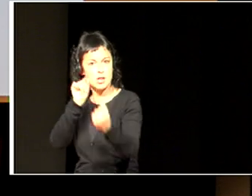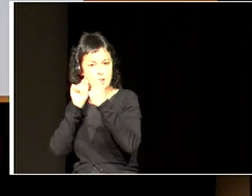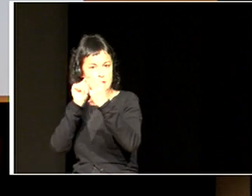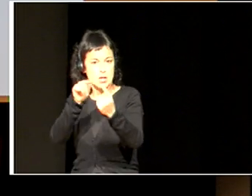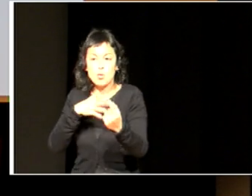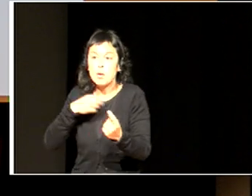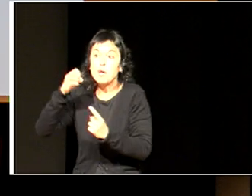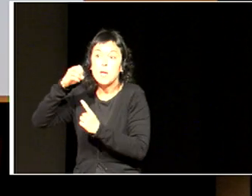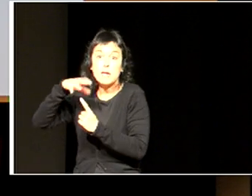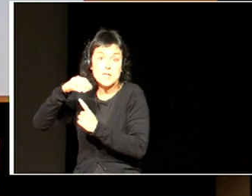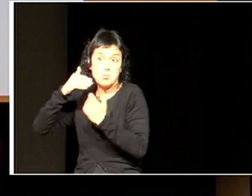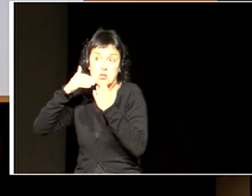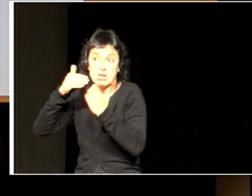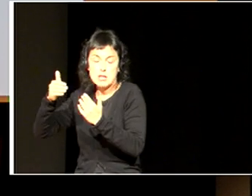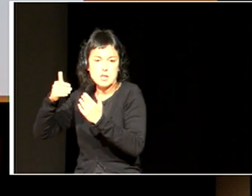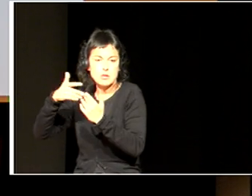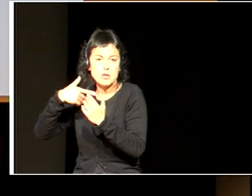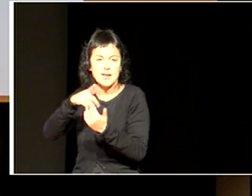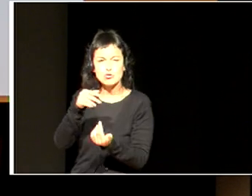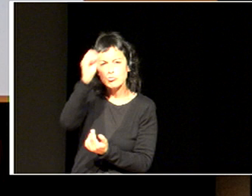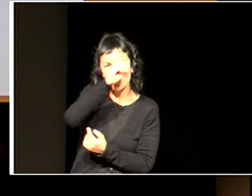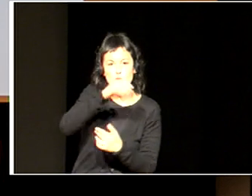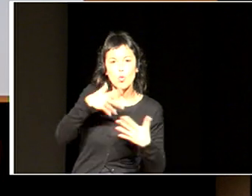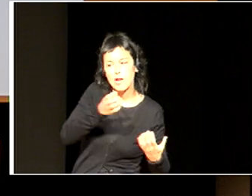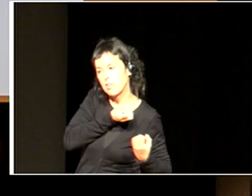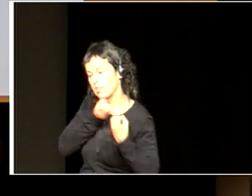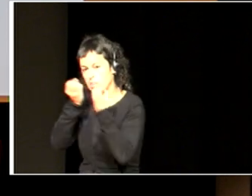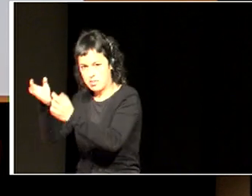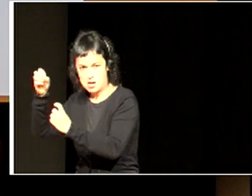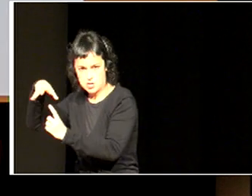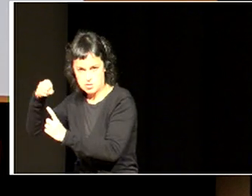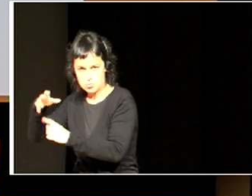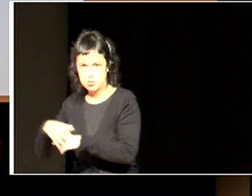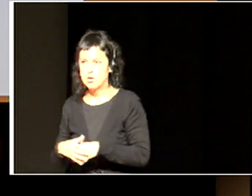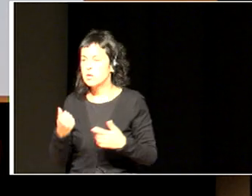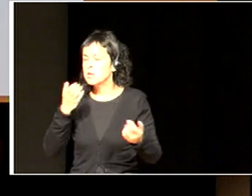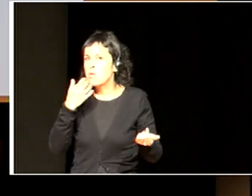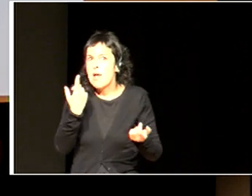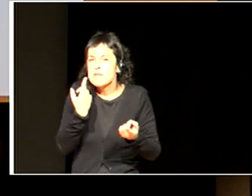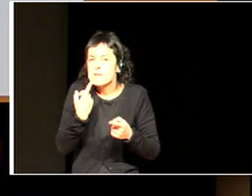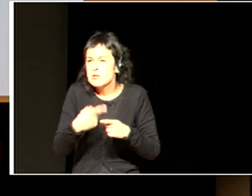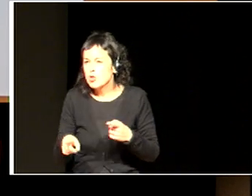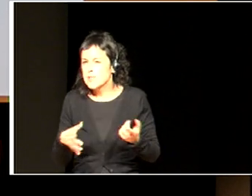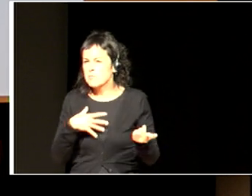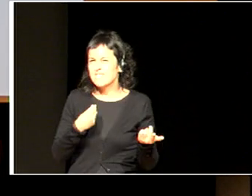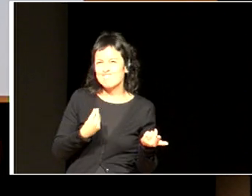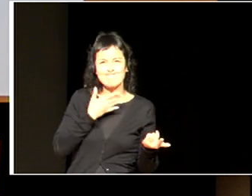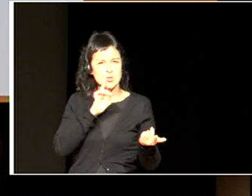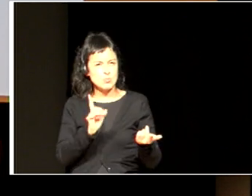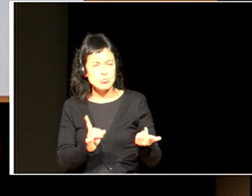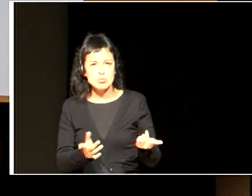estaría bien también ese feedback es decir si veis cosas que puede que nos convenzan